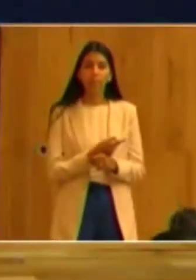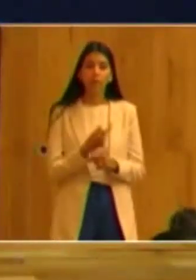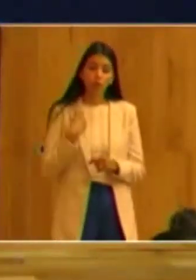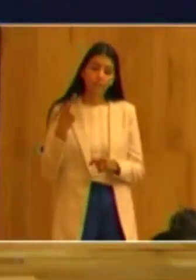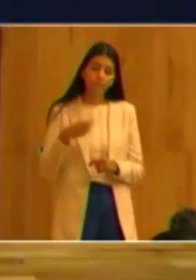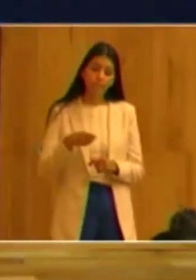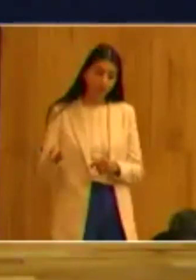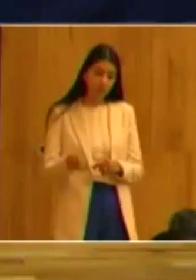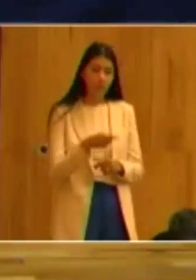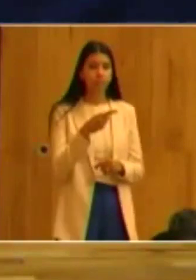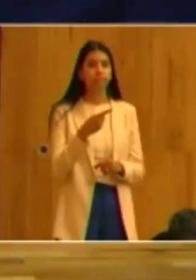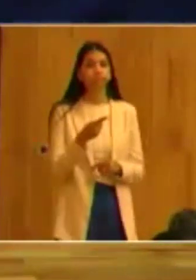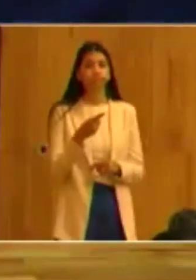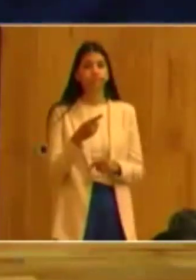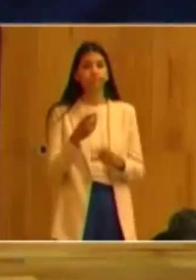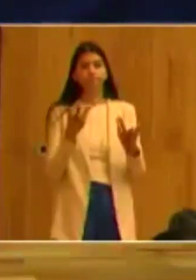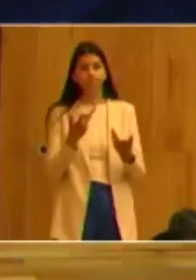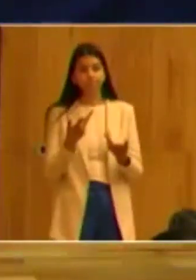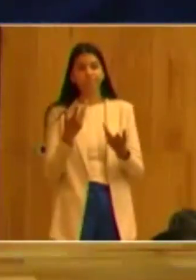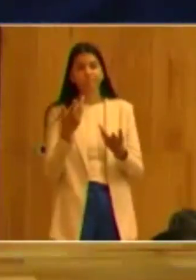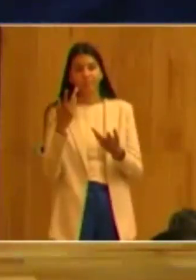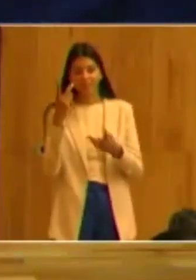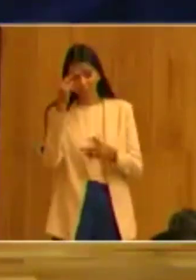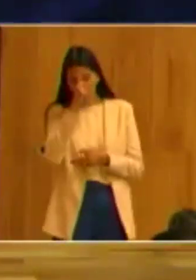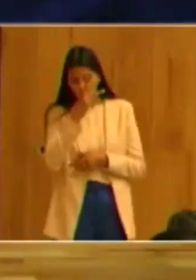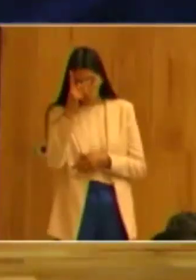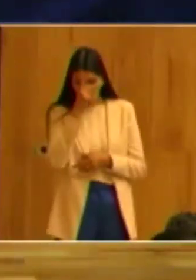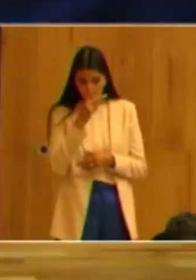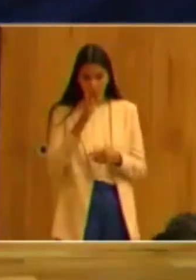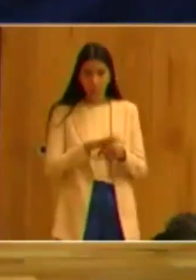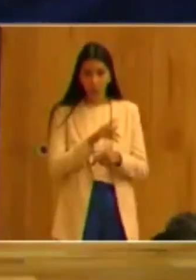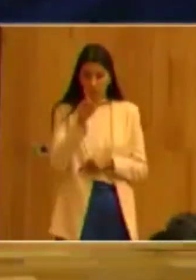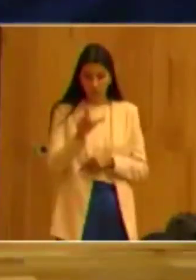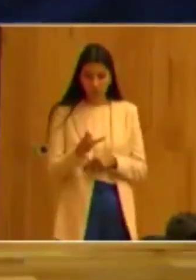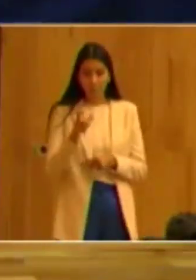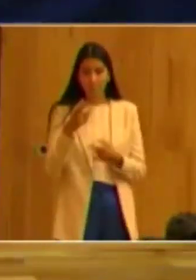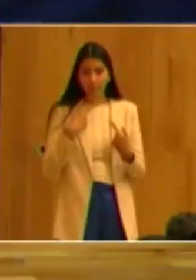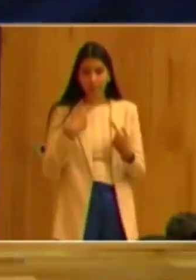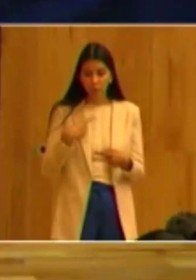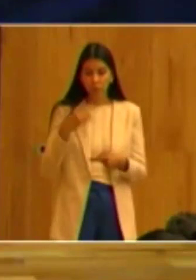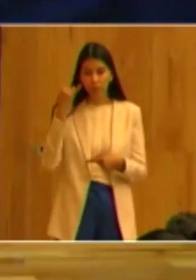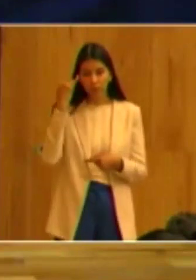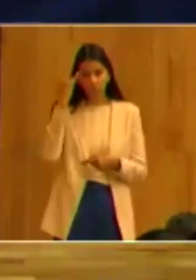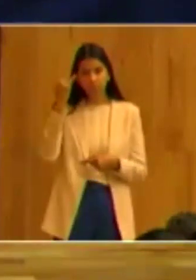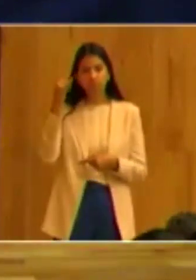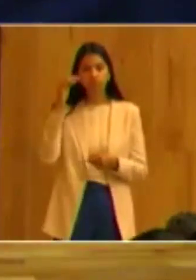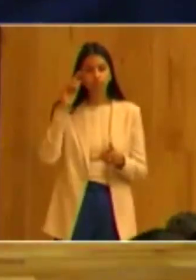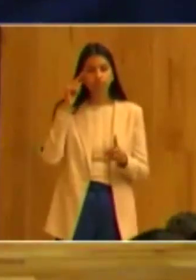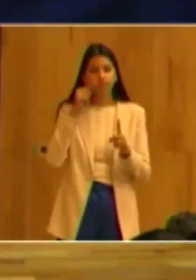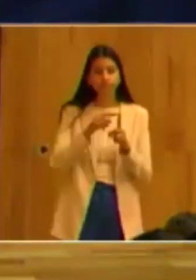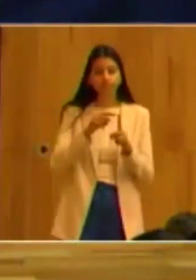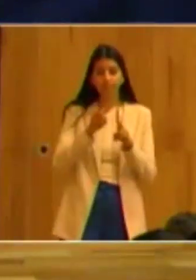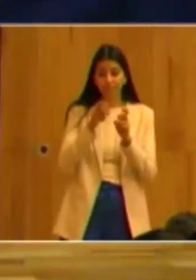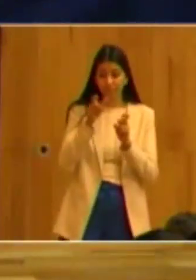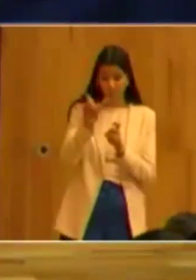tratamiento psicológico, sobre todo a esta víctima, por la hipersexualización que tenía y que en su carácter de